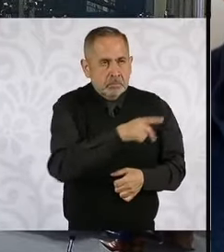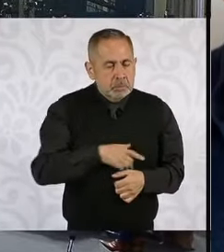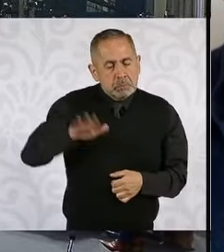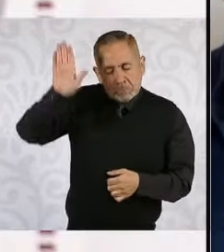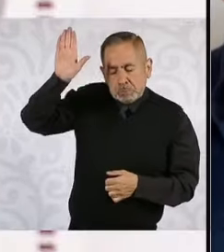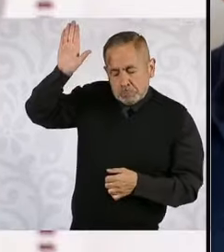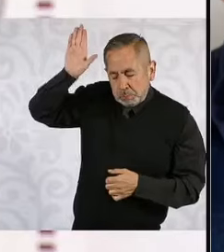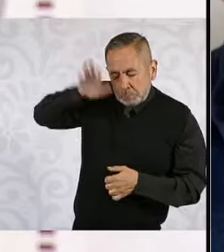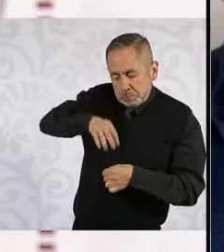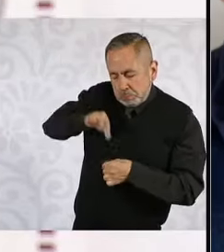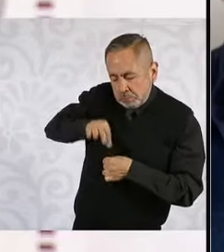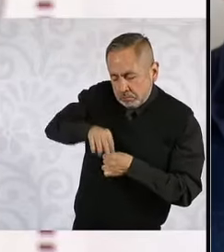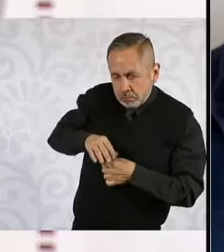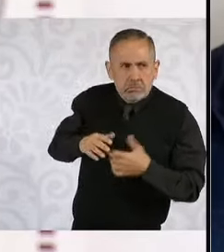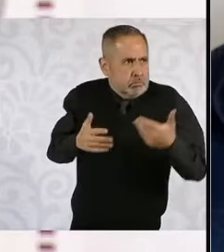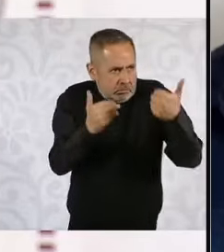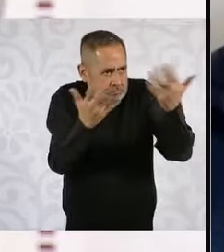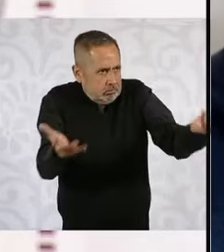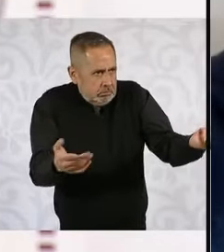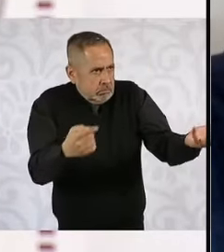¿y por qué allá es bueno y aquí es malo?